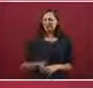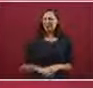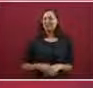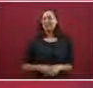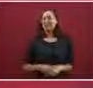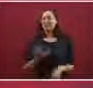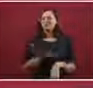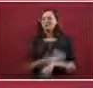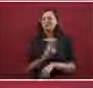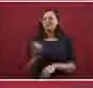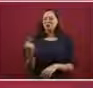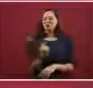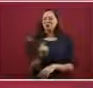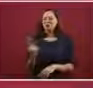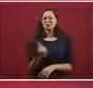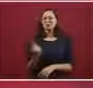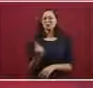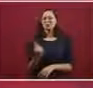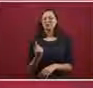porque